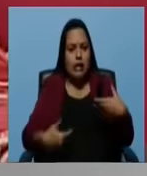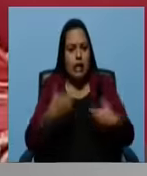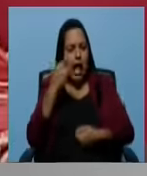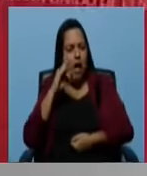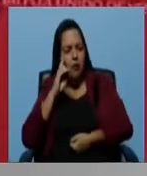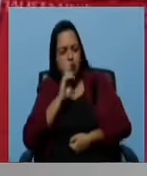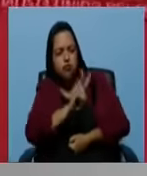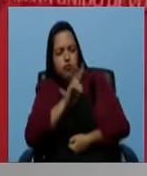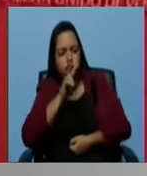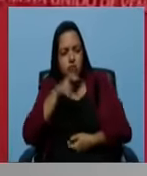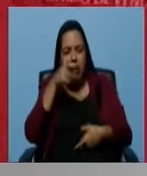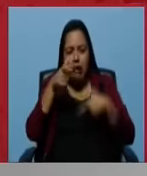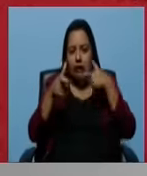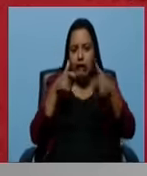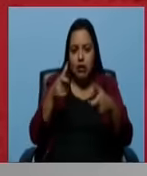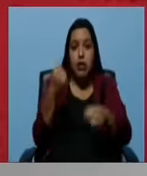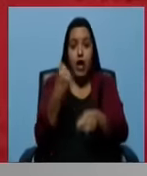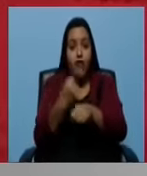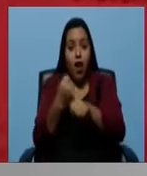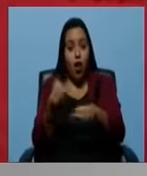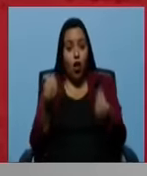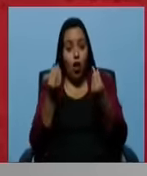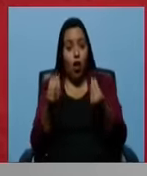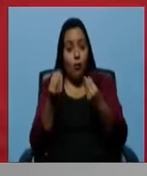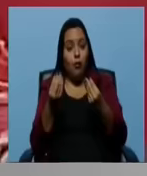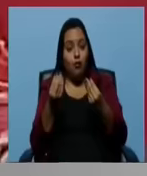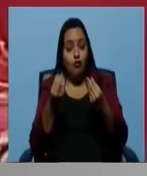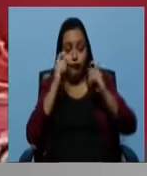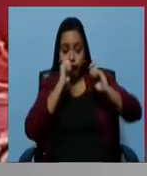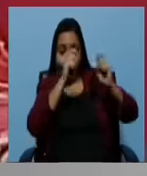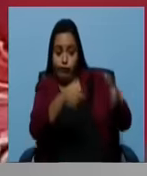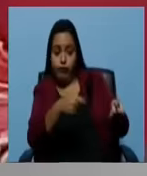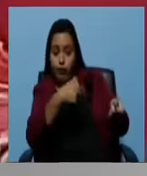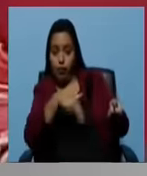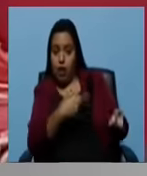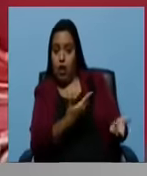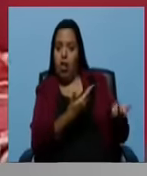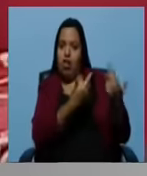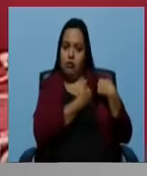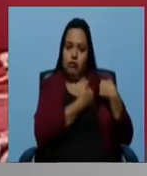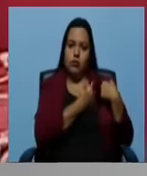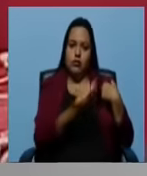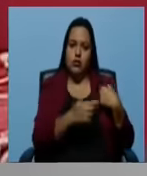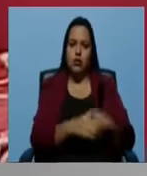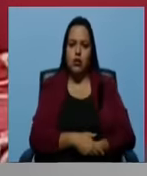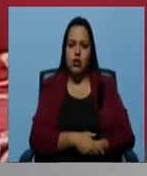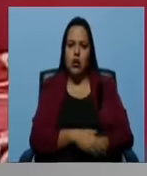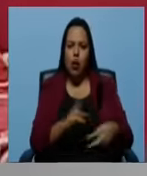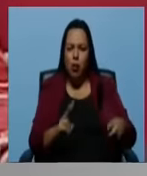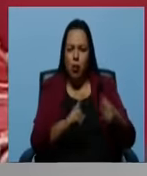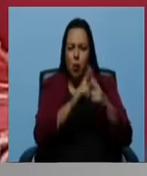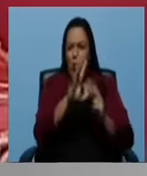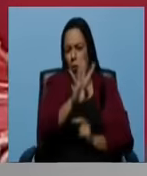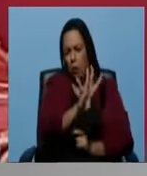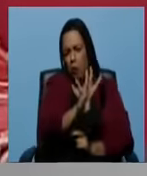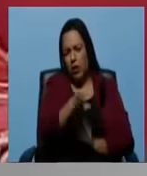él mismo esa tarea que nos dio. Y nos encontraremos, creo que es el 4 y 5, ¿no?